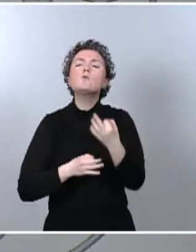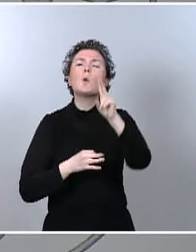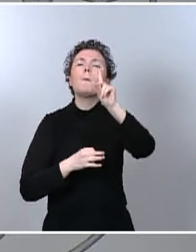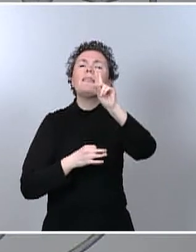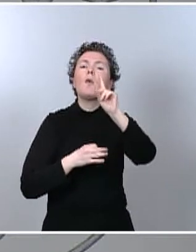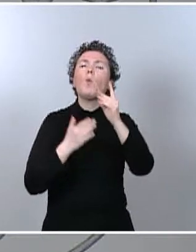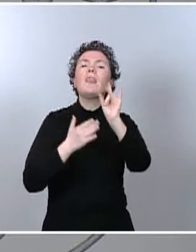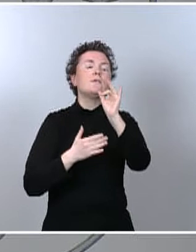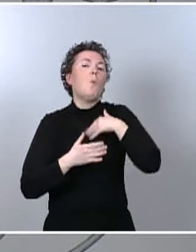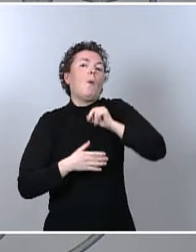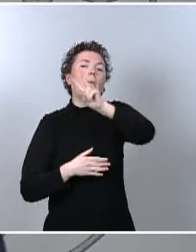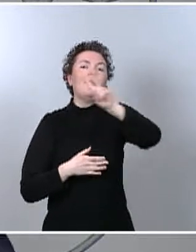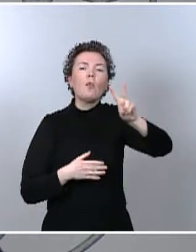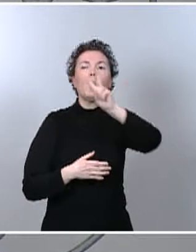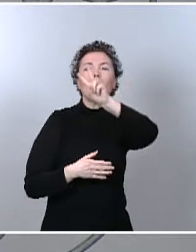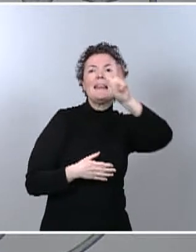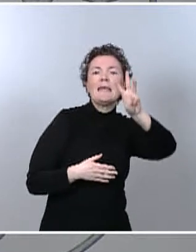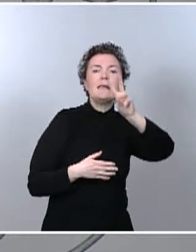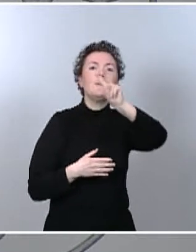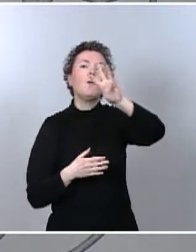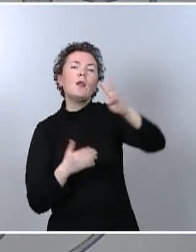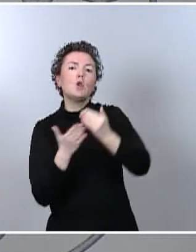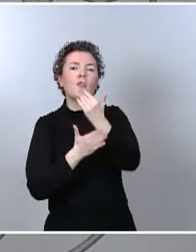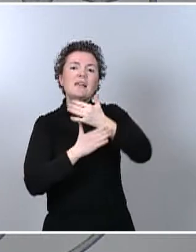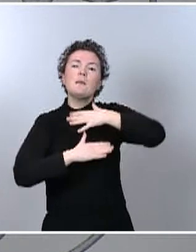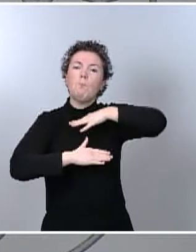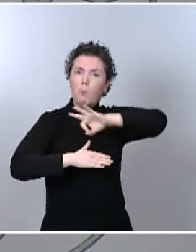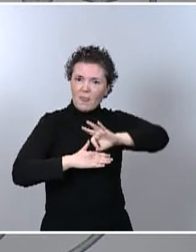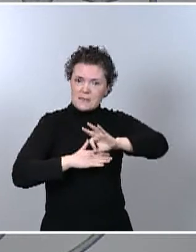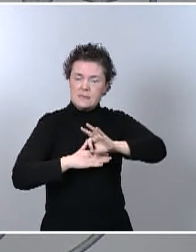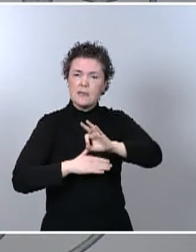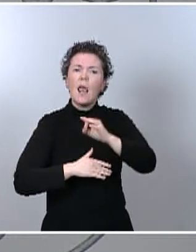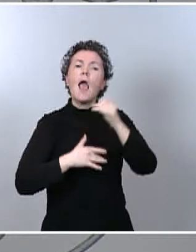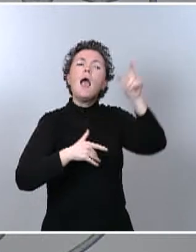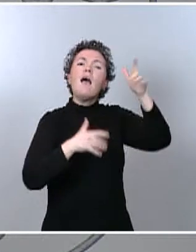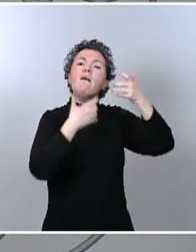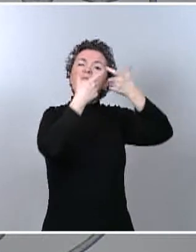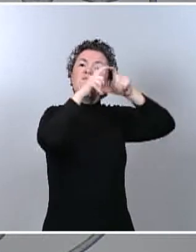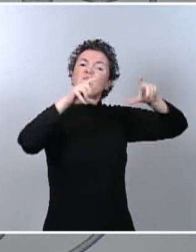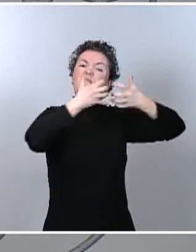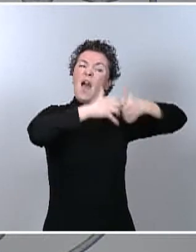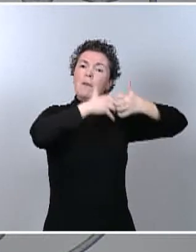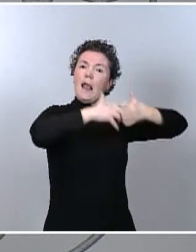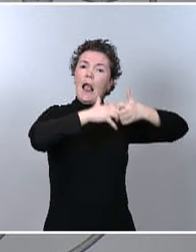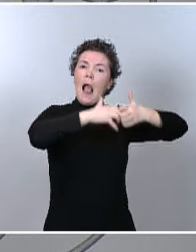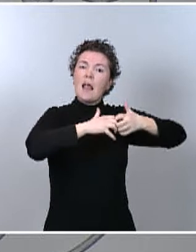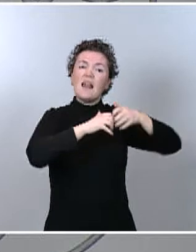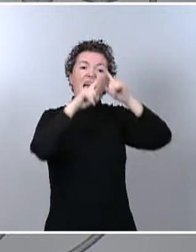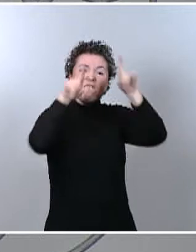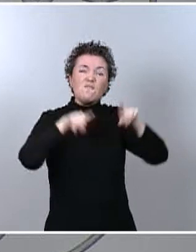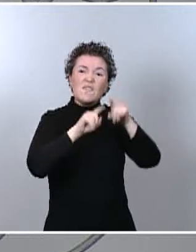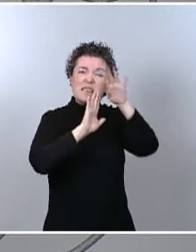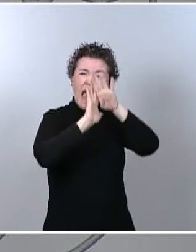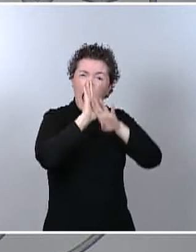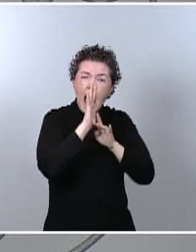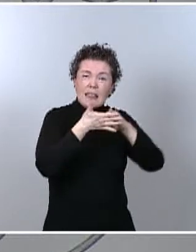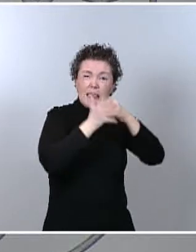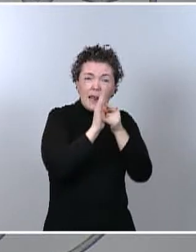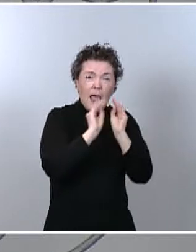vacuna de BioNTech Pfizer. La segunda dosis debe de administrarse como mínimo 21 días después de la primera dosis,